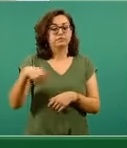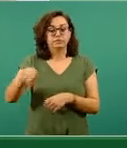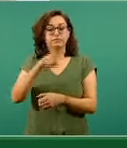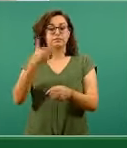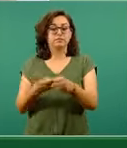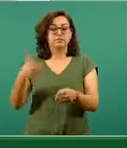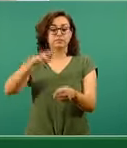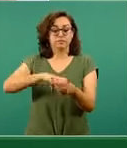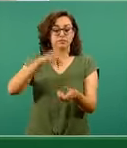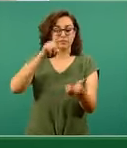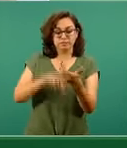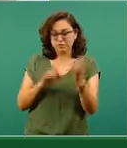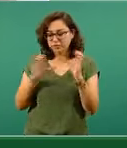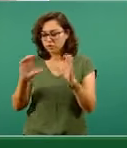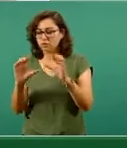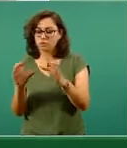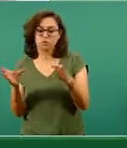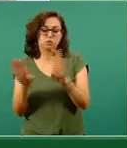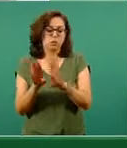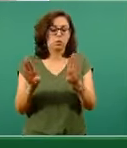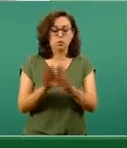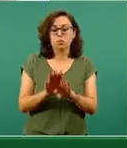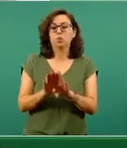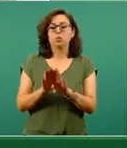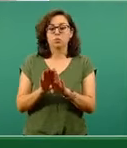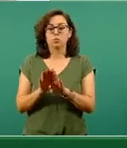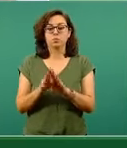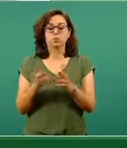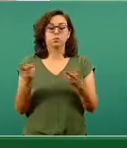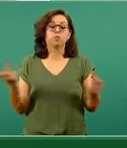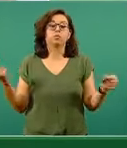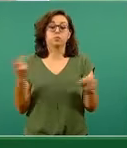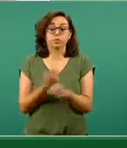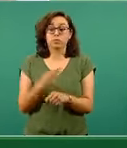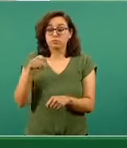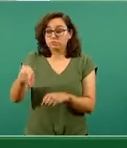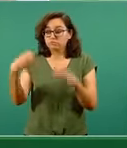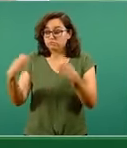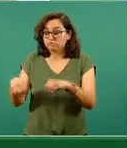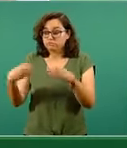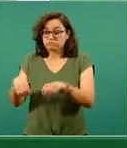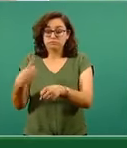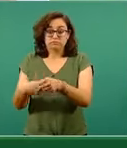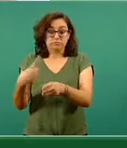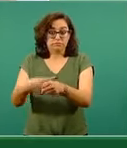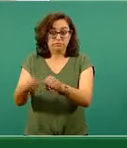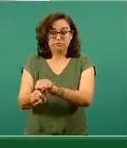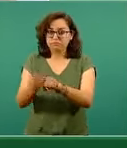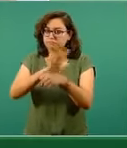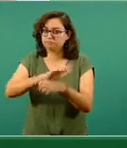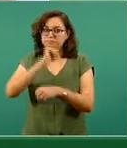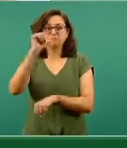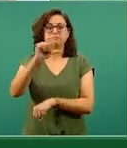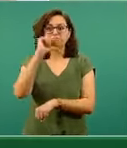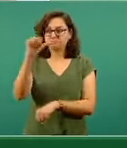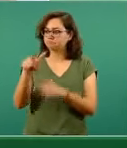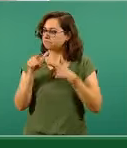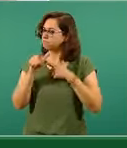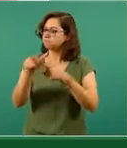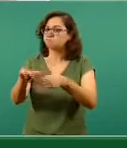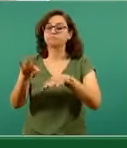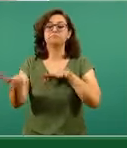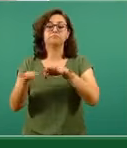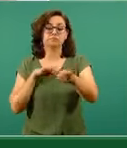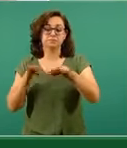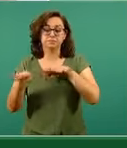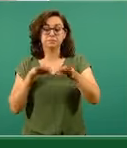donde se realizaban trasplantes pues no tenían en este sentido ocupación de pacientes COVID y pudimos seguir adelante, desde